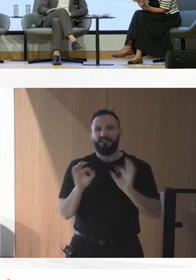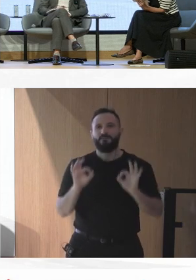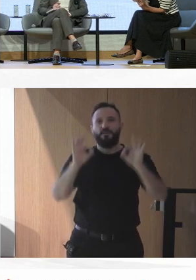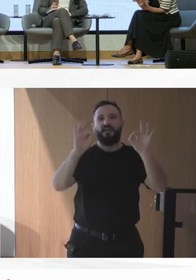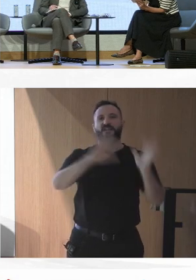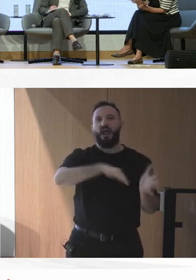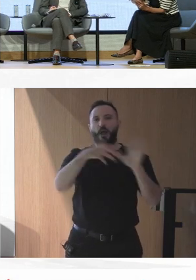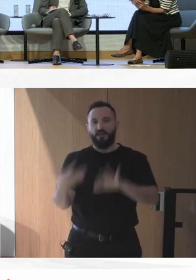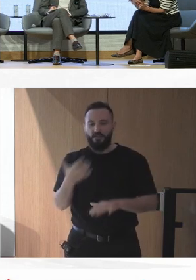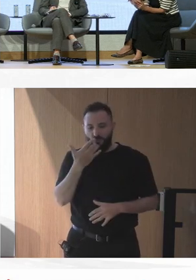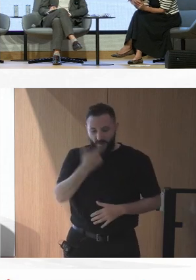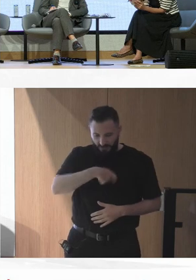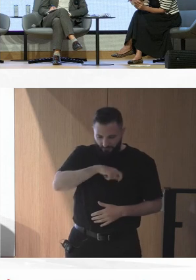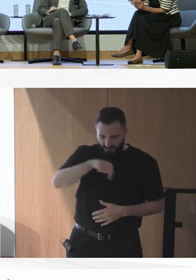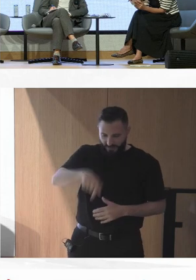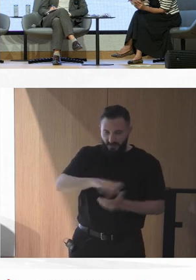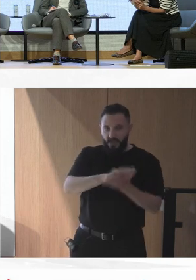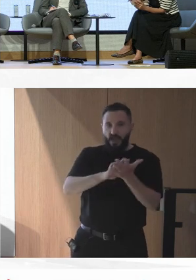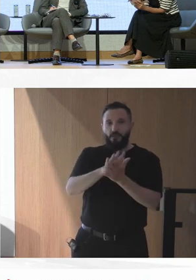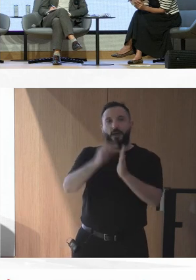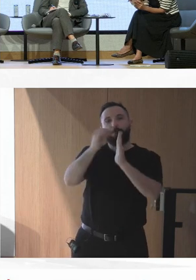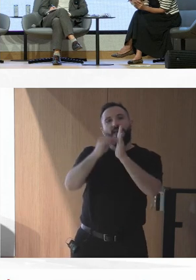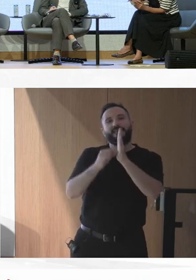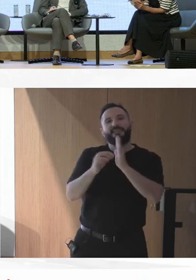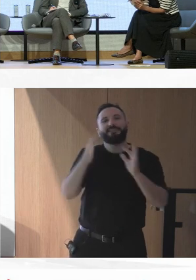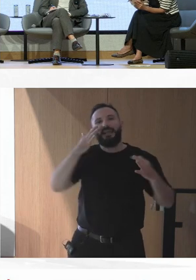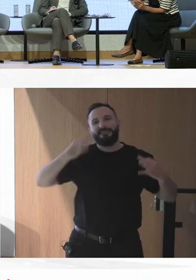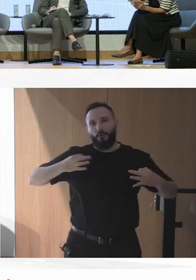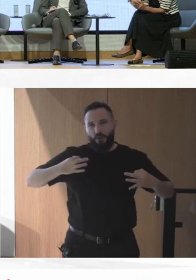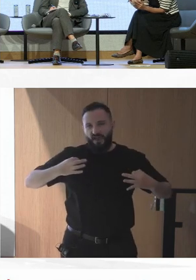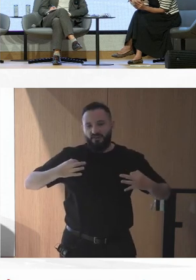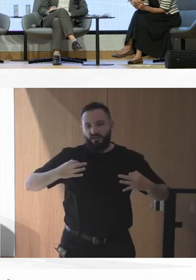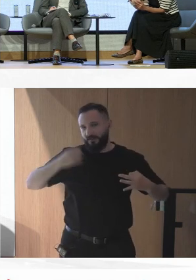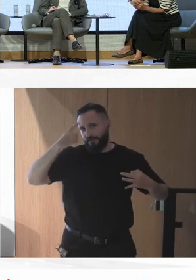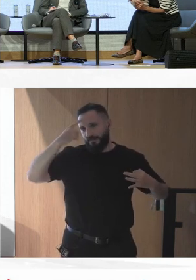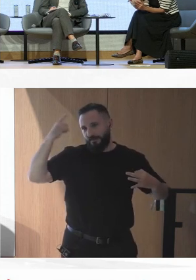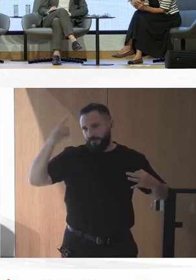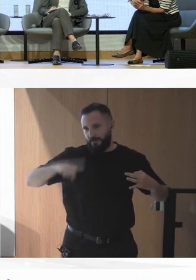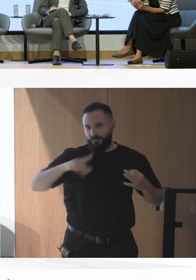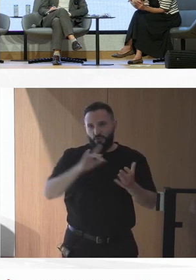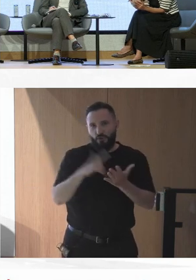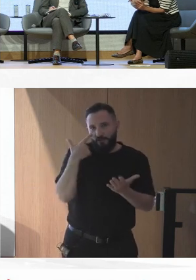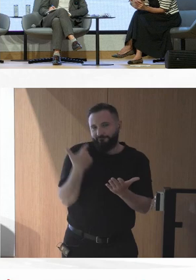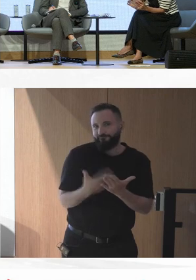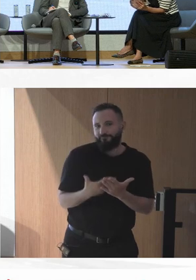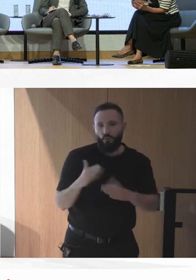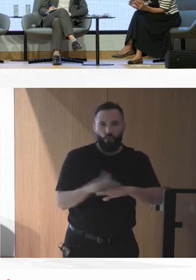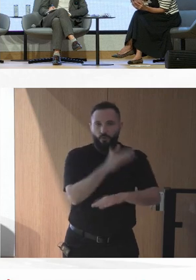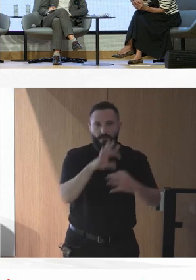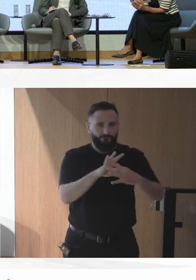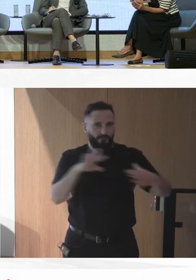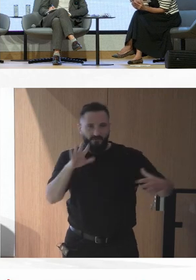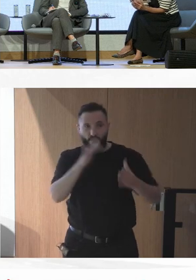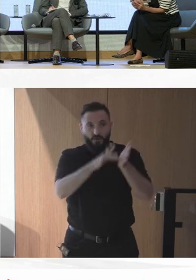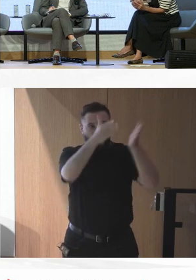especiales, ¿no?, que en España se llaman medidas de seguridad, ¿no?, que ya sabemos que no se fundamentan en la culpabilidad porque la persona se